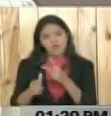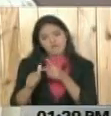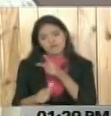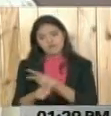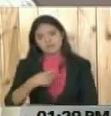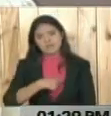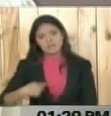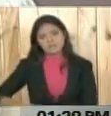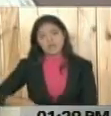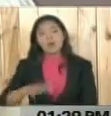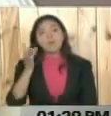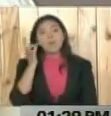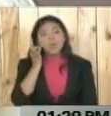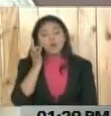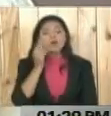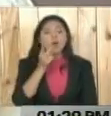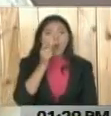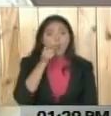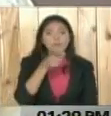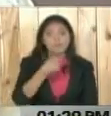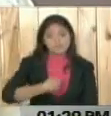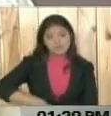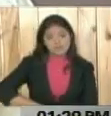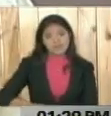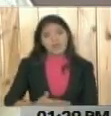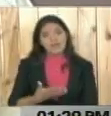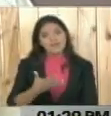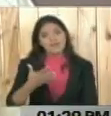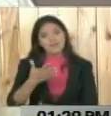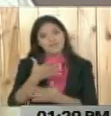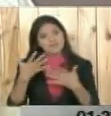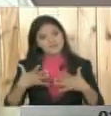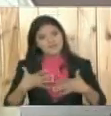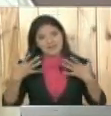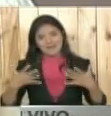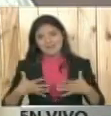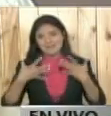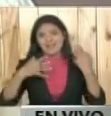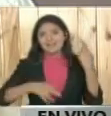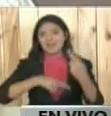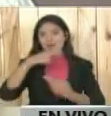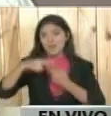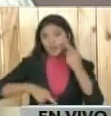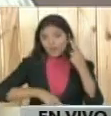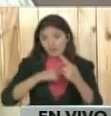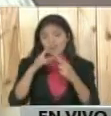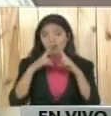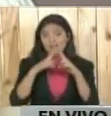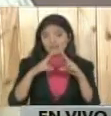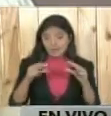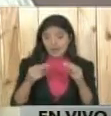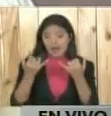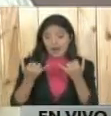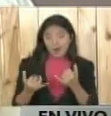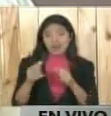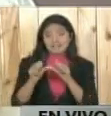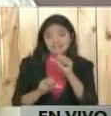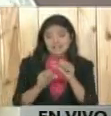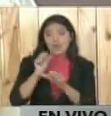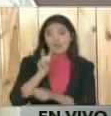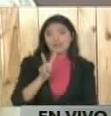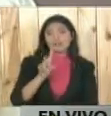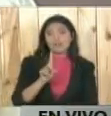vicepresidenta Rosario Murillo. Qué felicidad sentimos que la revolución sandinista del siglo XXI siga